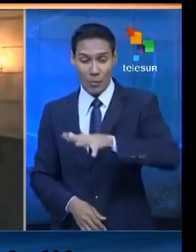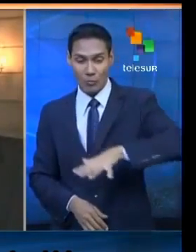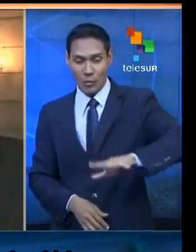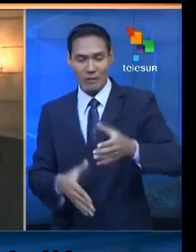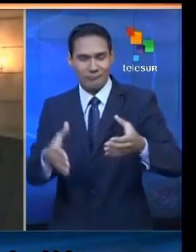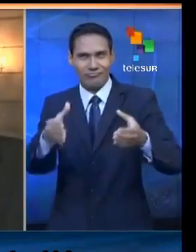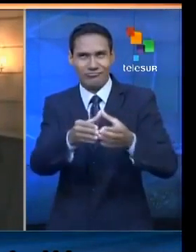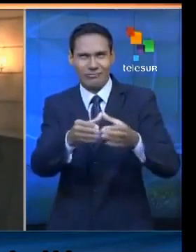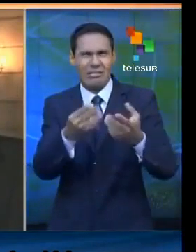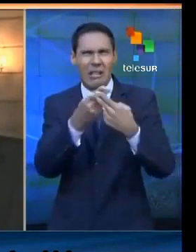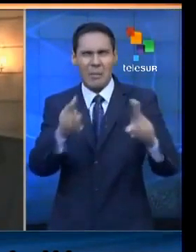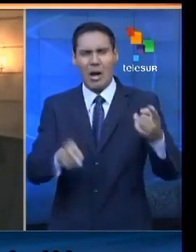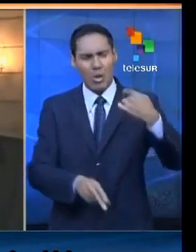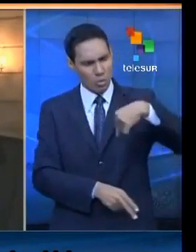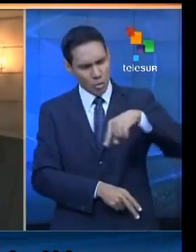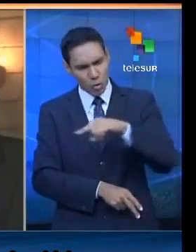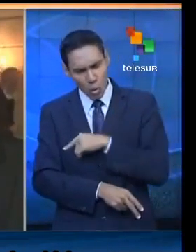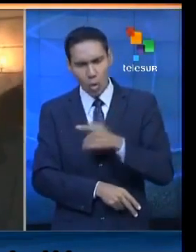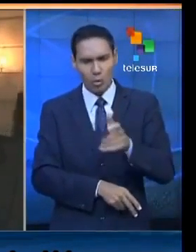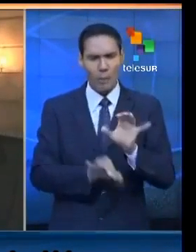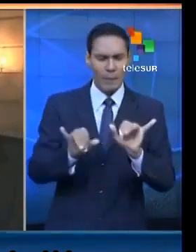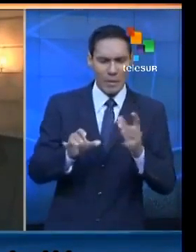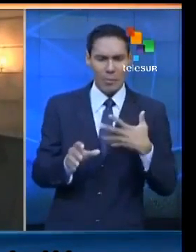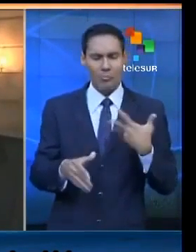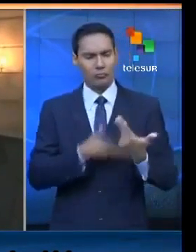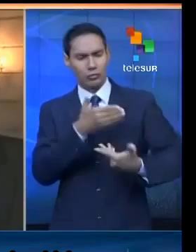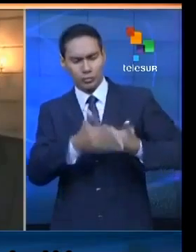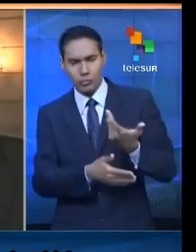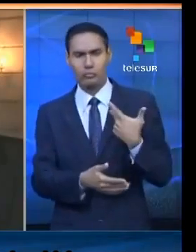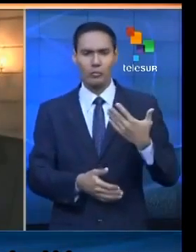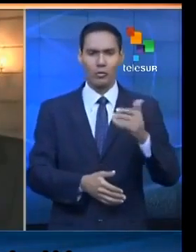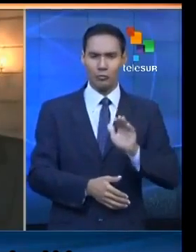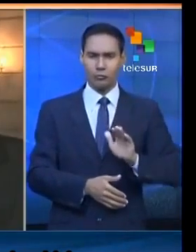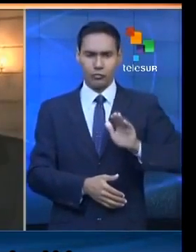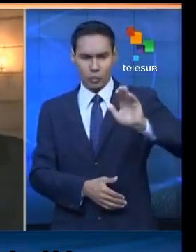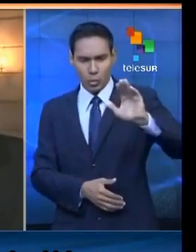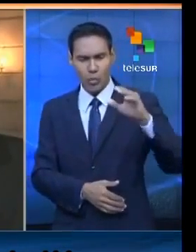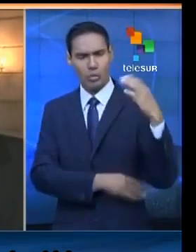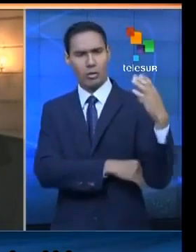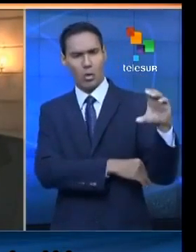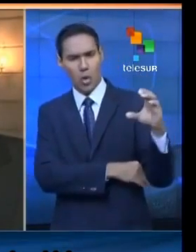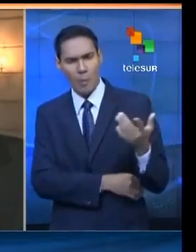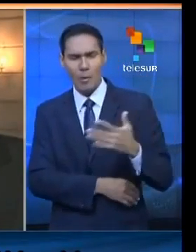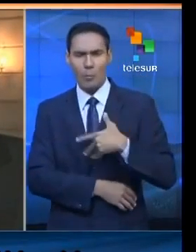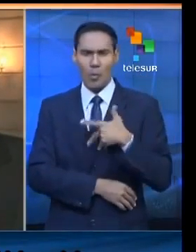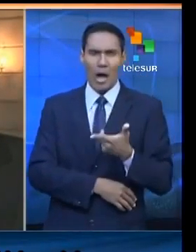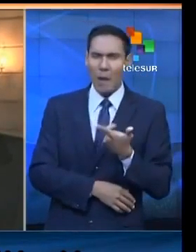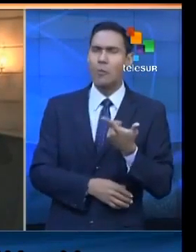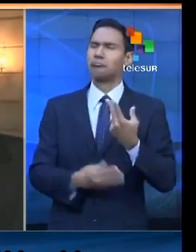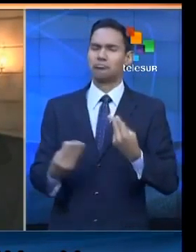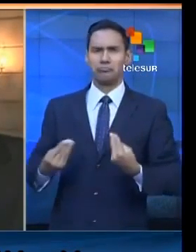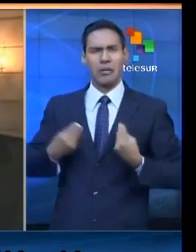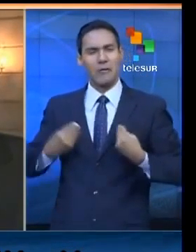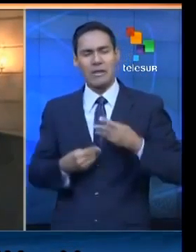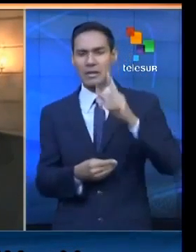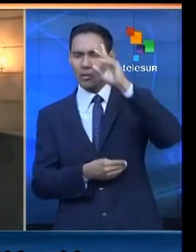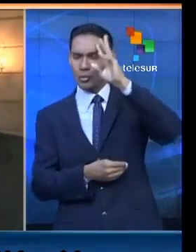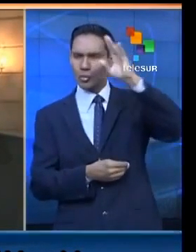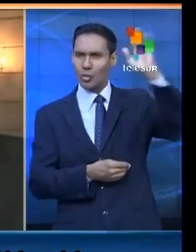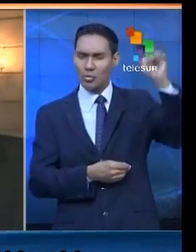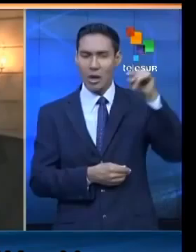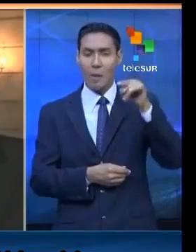el que podamos desarrollar procesos, en el que podamos desarrollar el futuro, en el que podamos soñar y vivir en una sociedad en